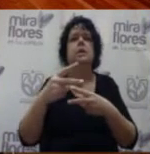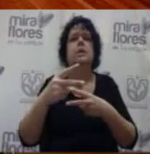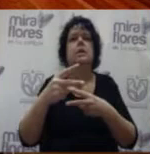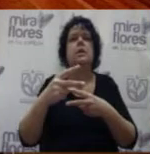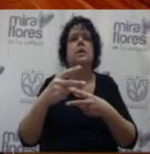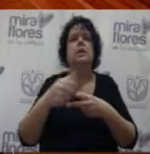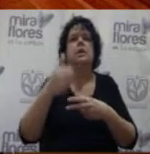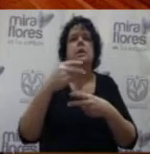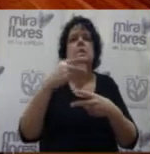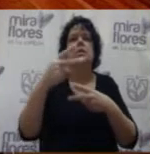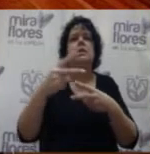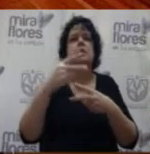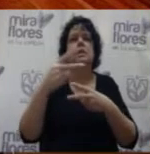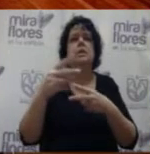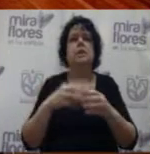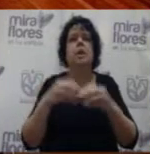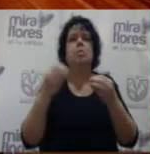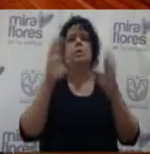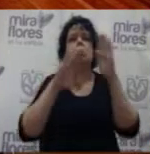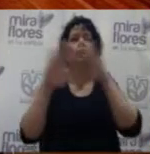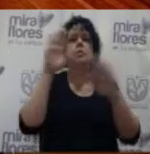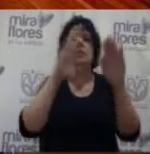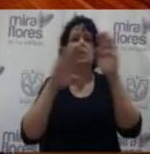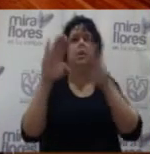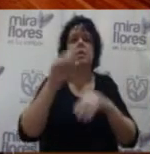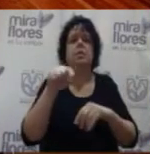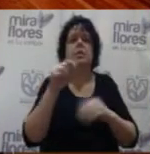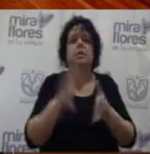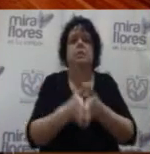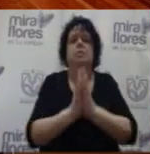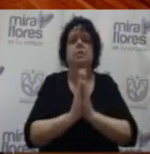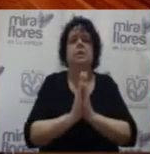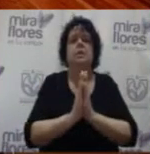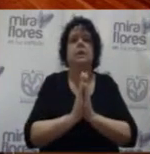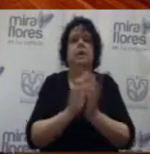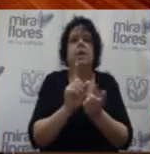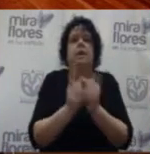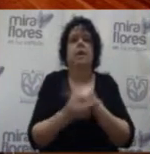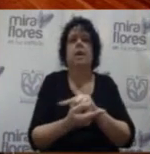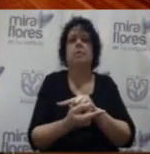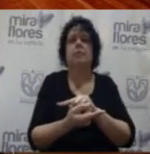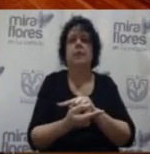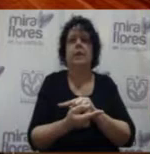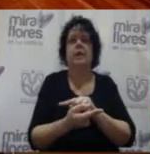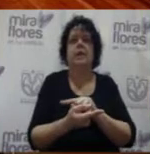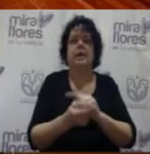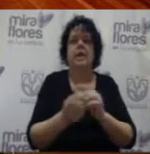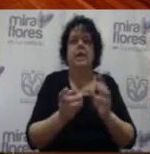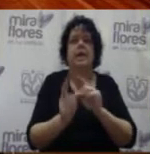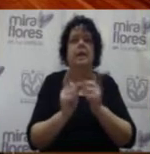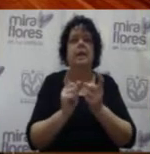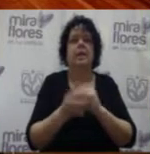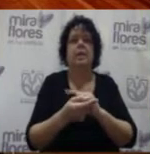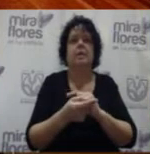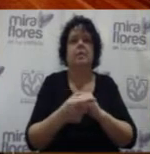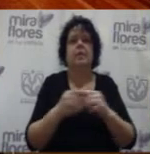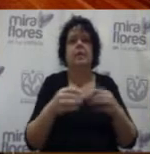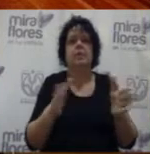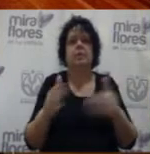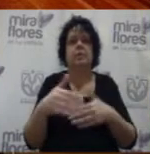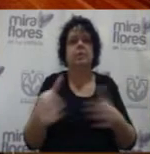que andaban preocupados por esta solicitud de cambio de zonificación. Bien, vamos al siguiente punto, por